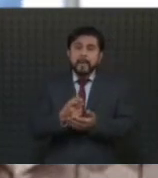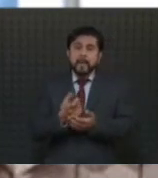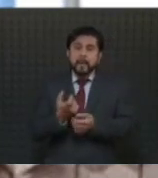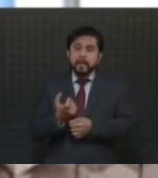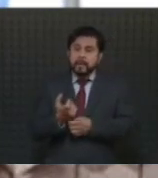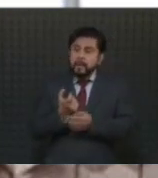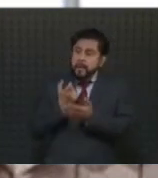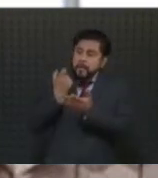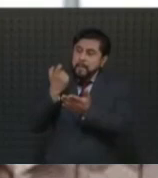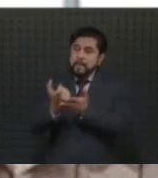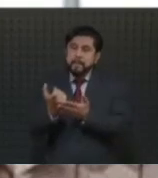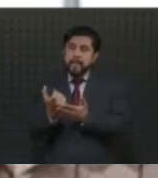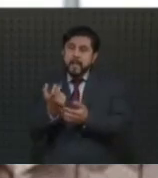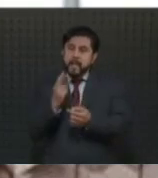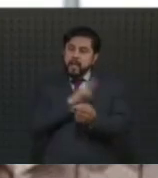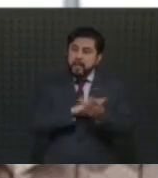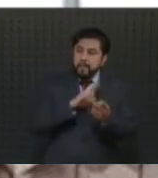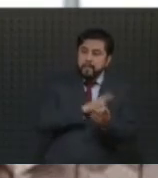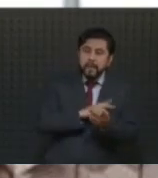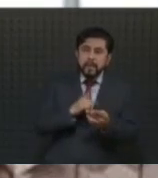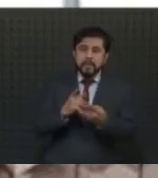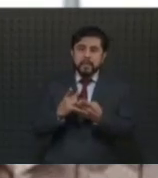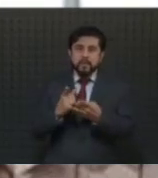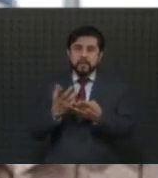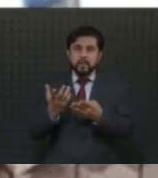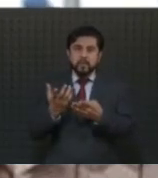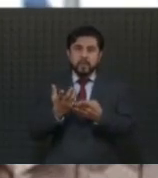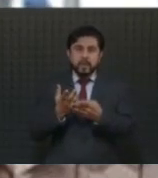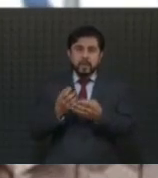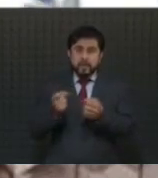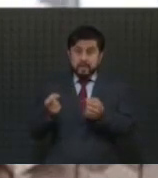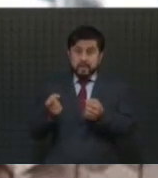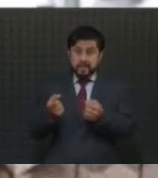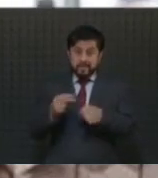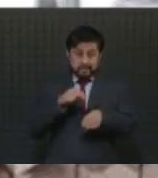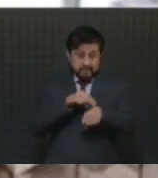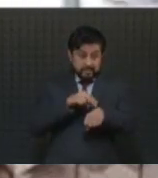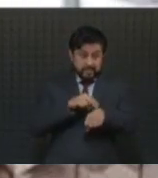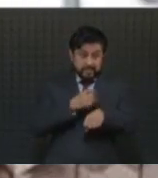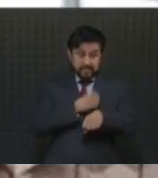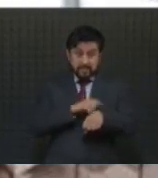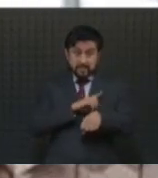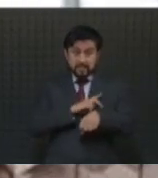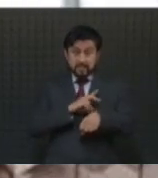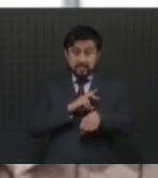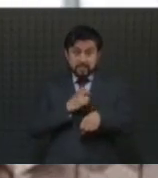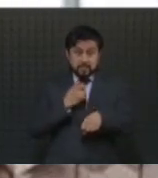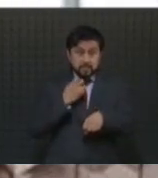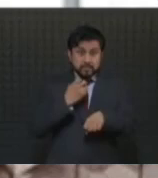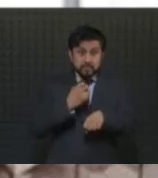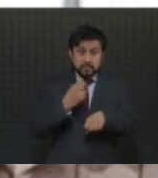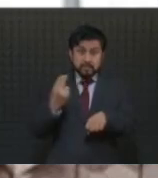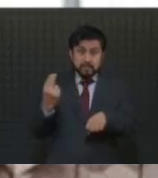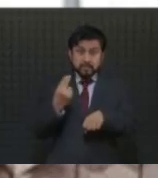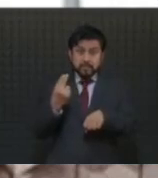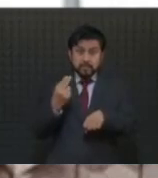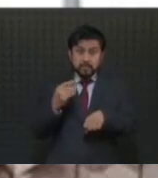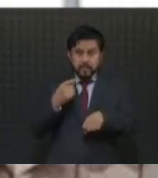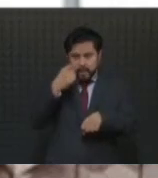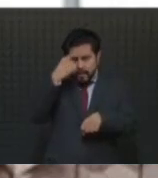un seguro para que se reconociera que la salud